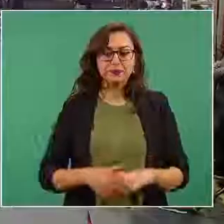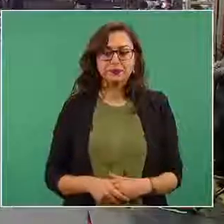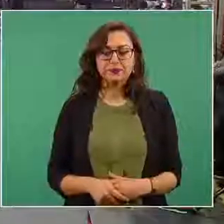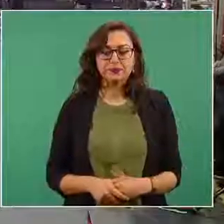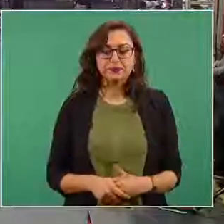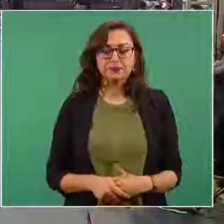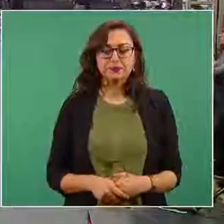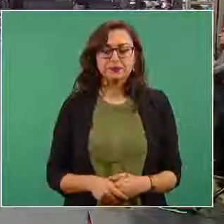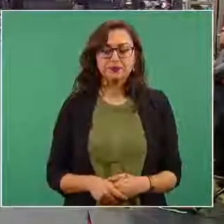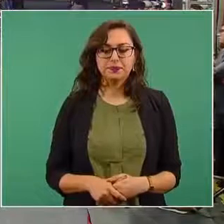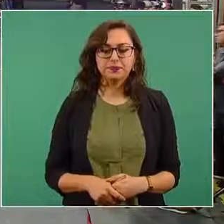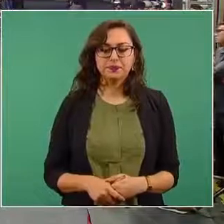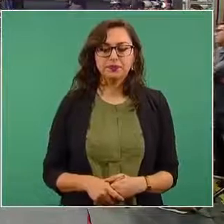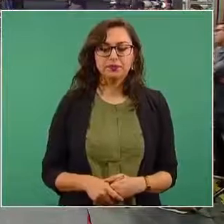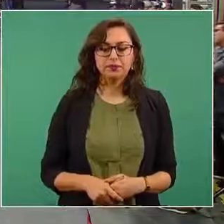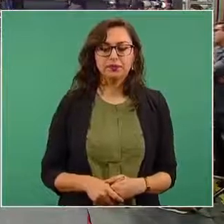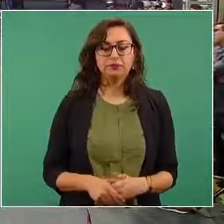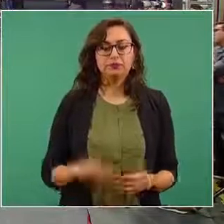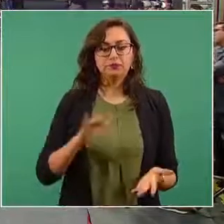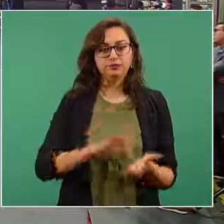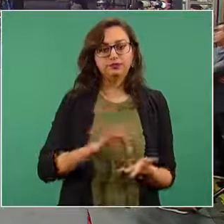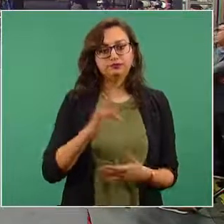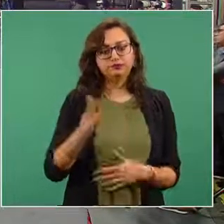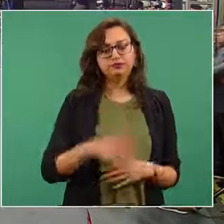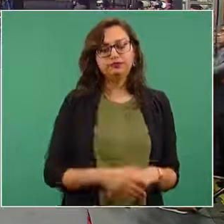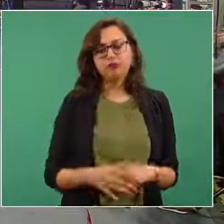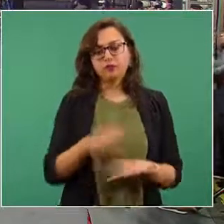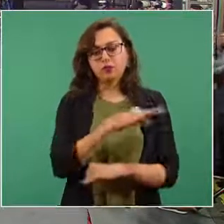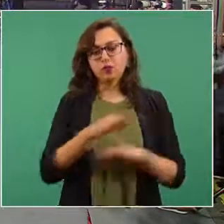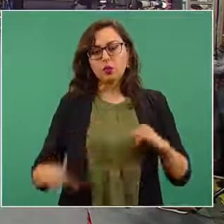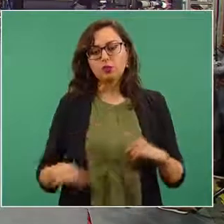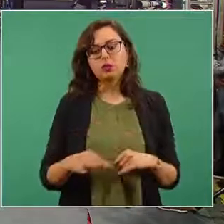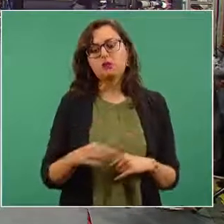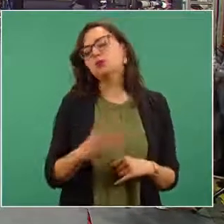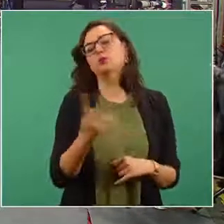Gracias. Por último, presidente, muchas gracias.